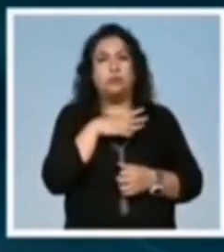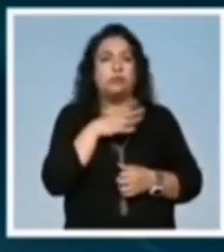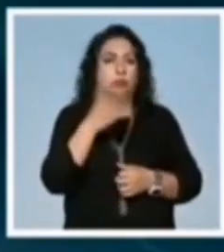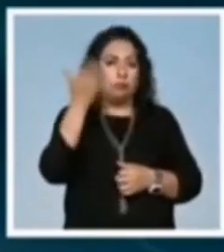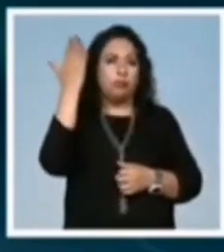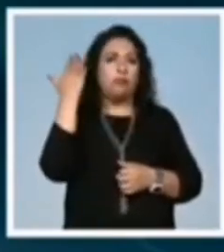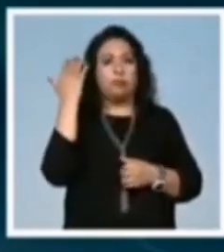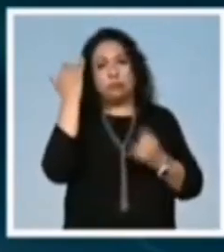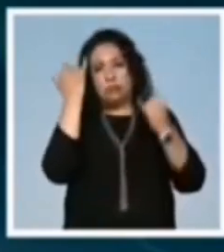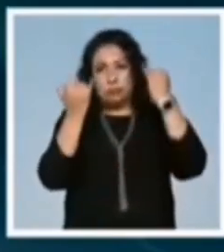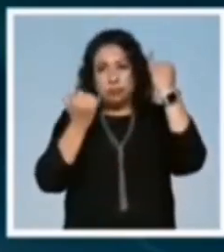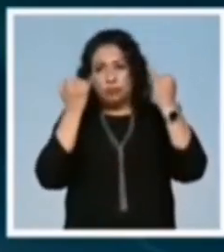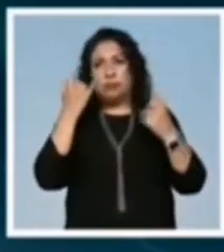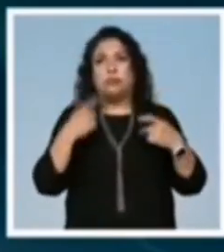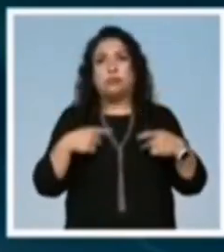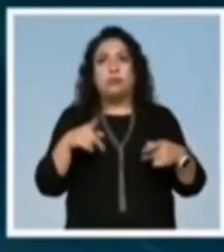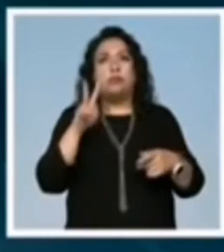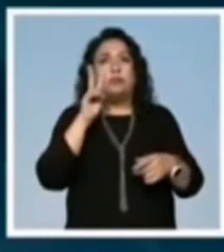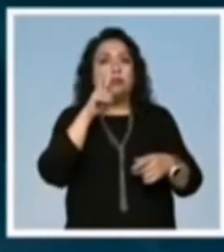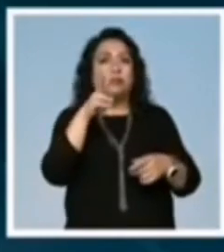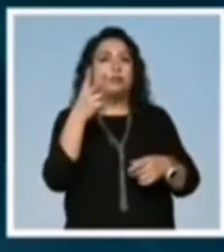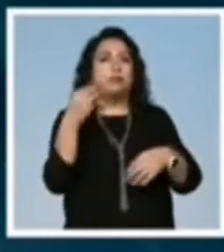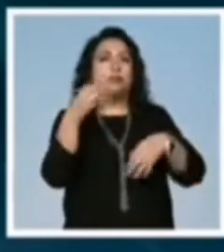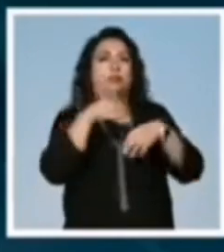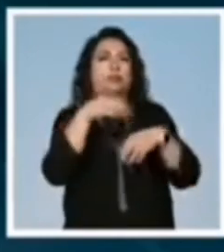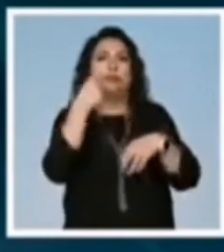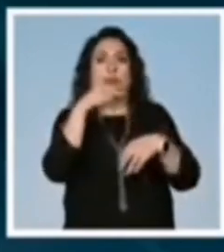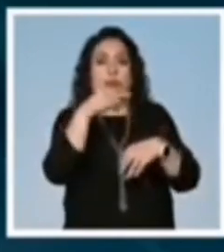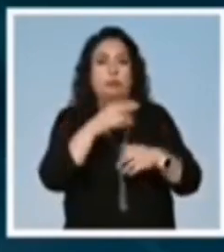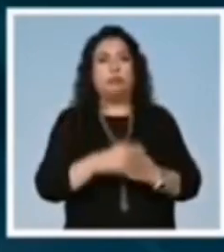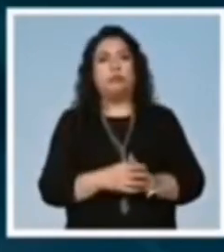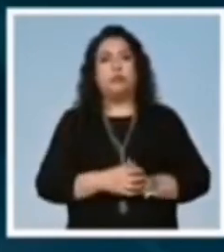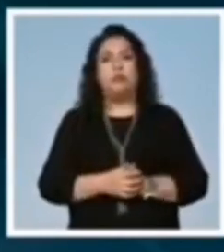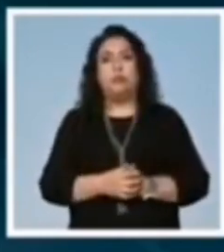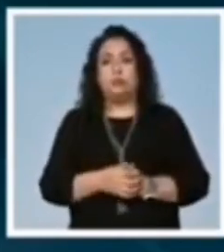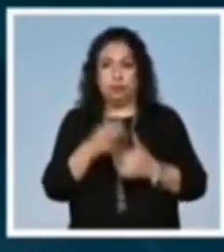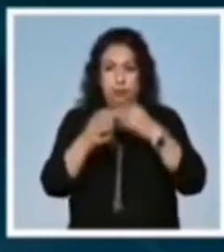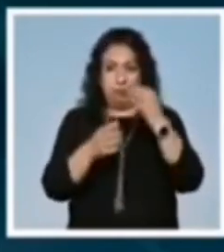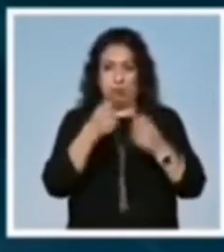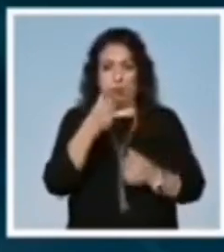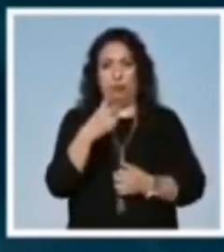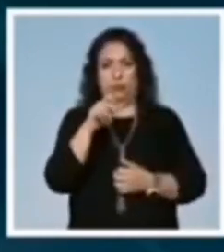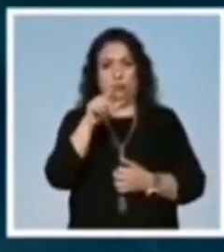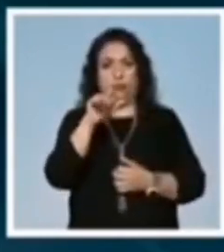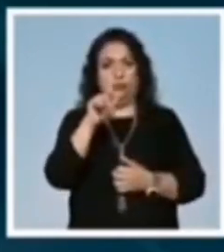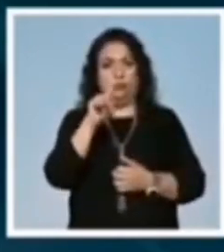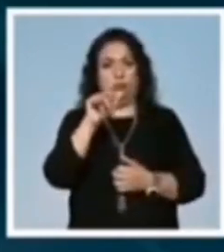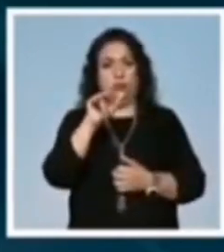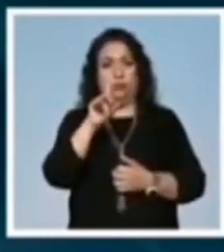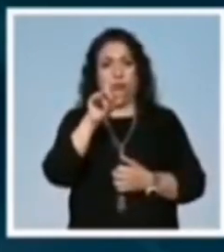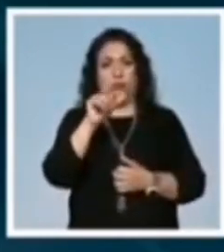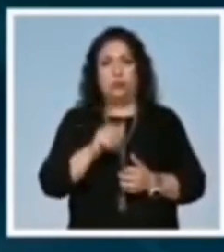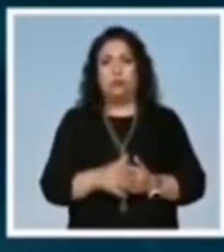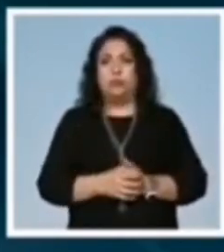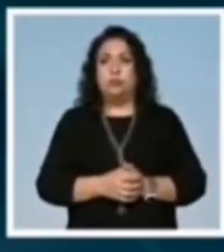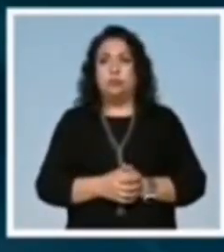existían creadores que ponían su nombre en las piezas. Noticias 22, Alberto Aranda.